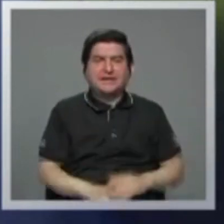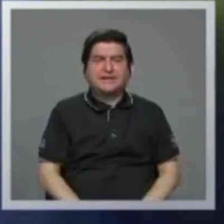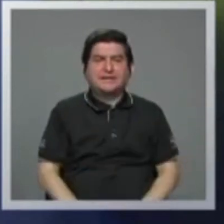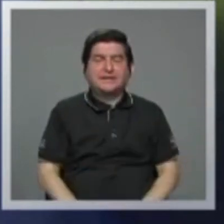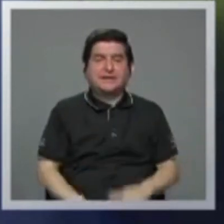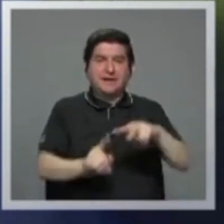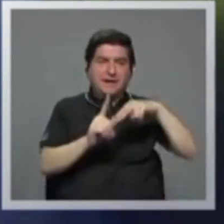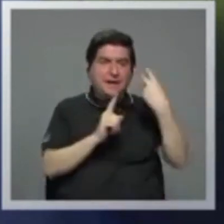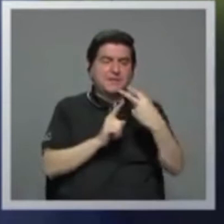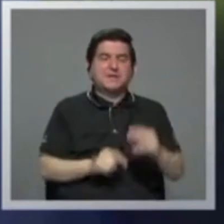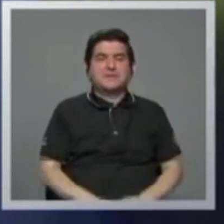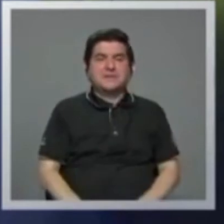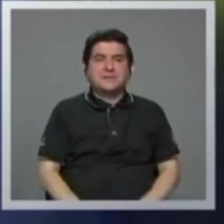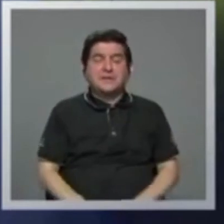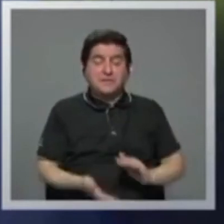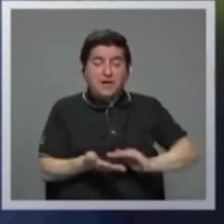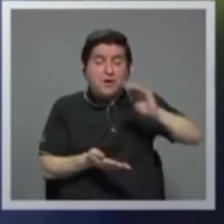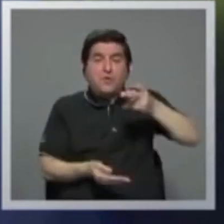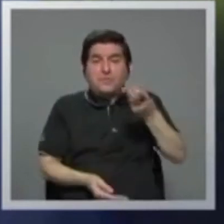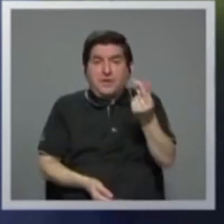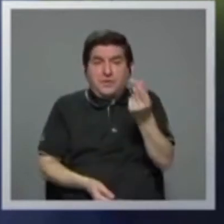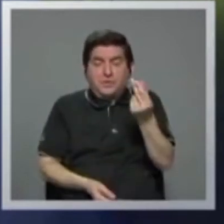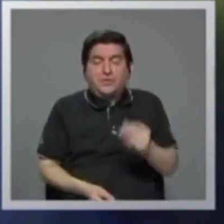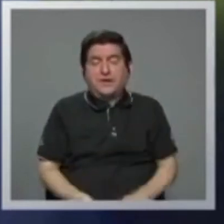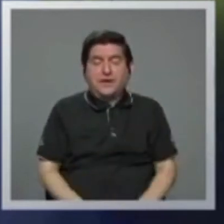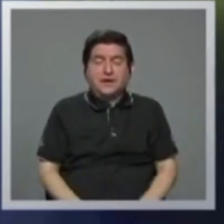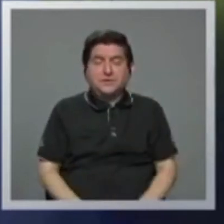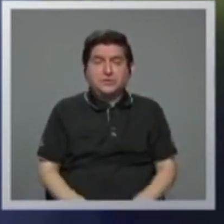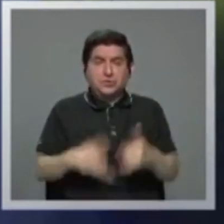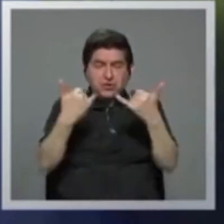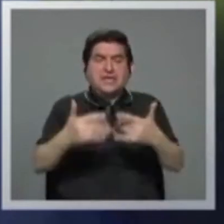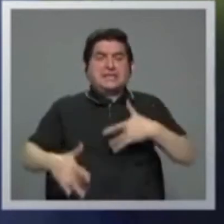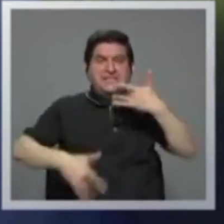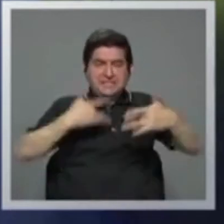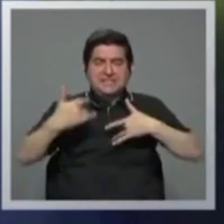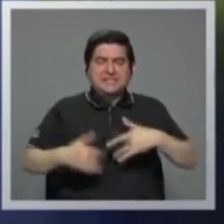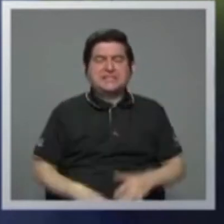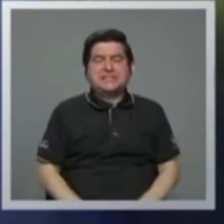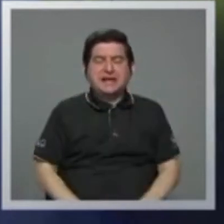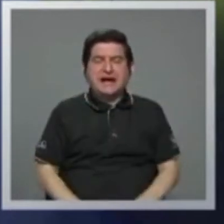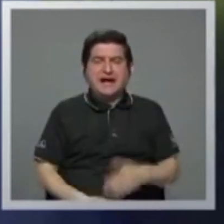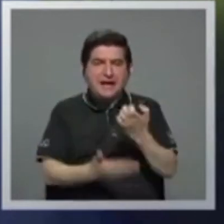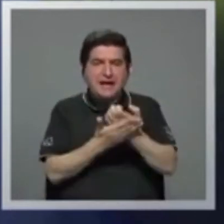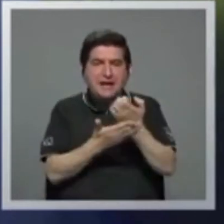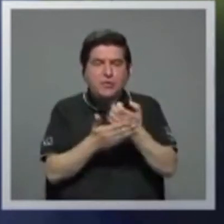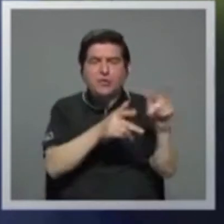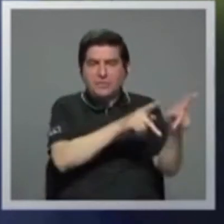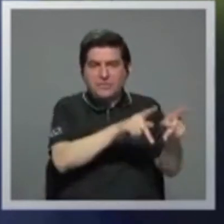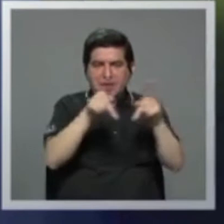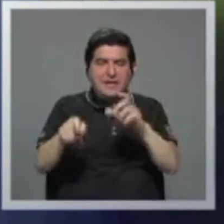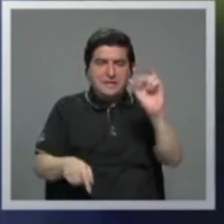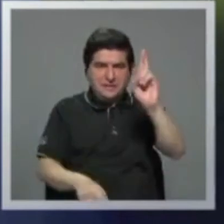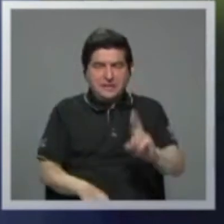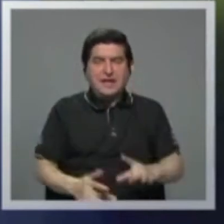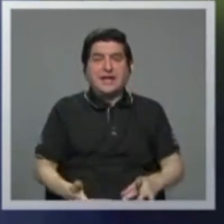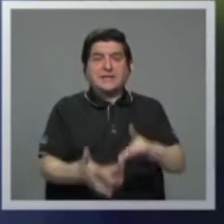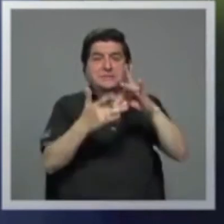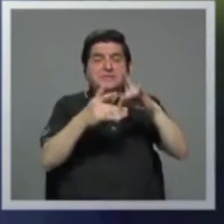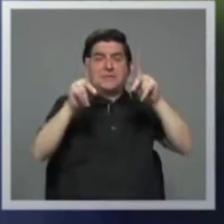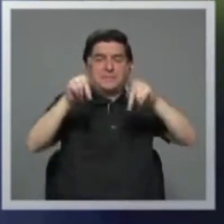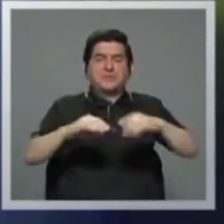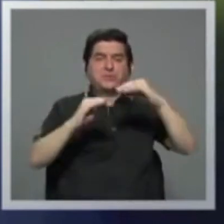el punto de vista inflacionario, y eso ya se está viendo y se siente en los bolsillos de los costarricenses, sobre todo los de